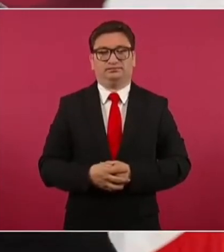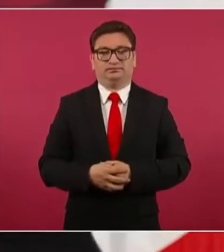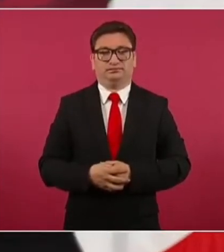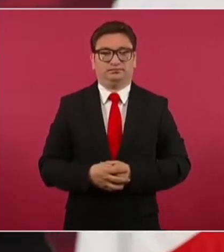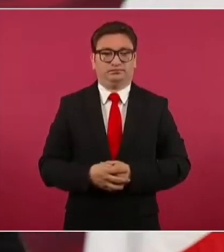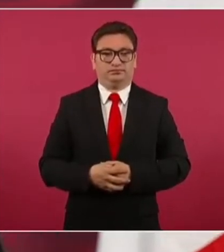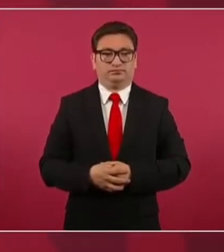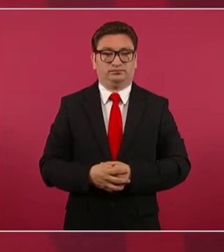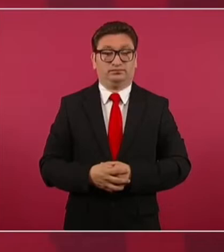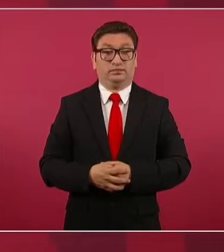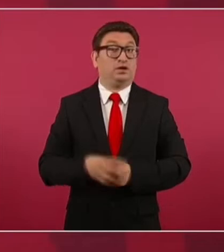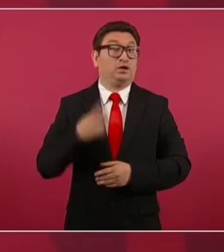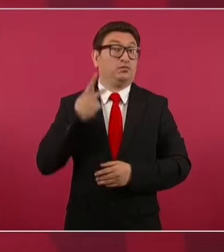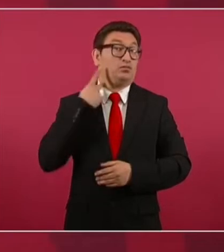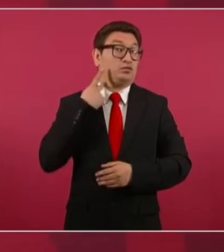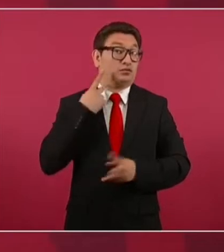no es de buenos y malos,